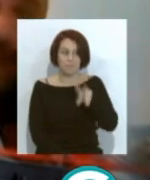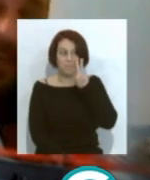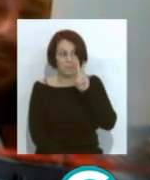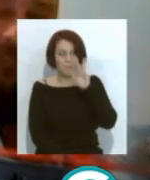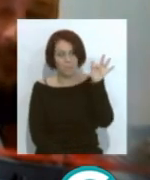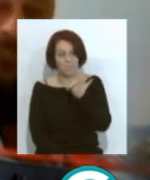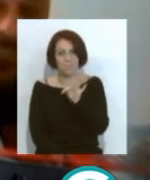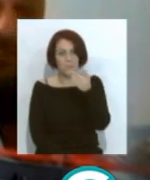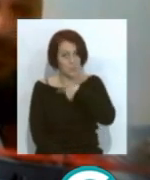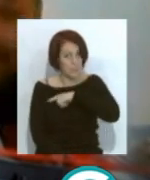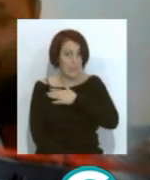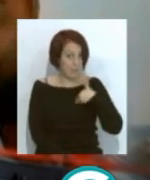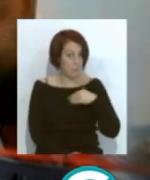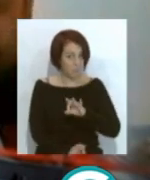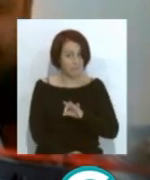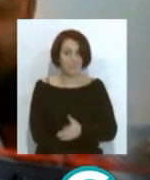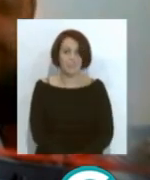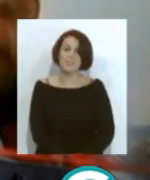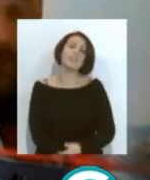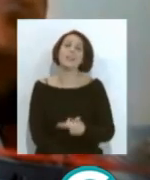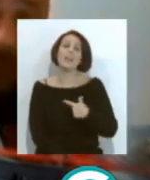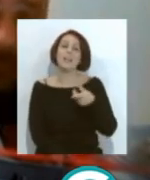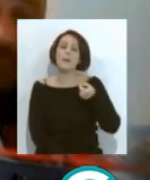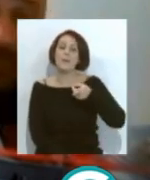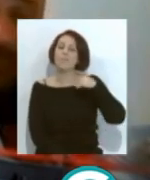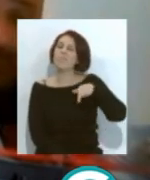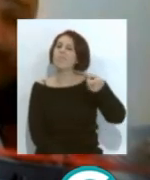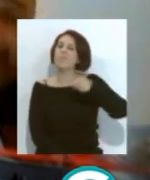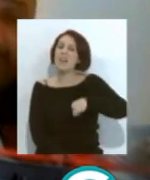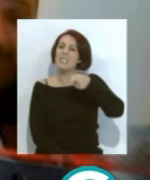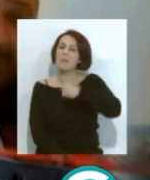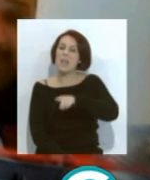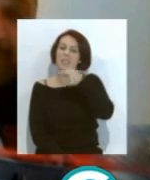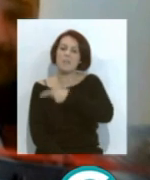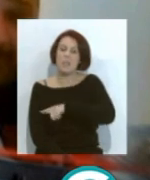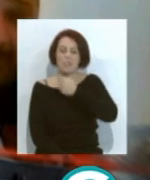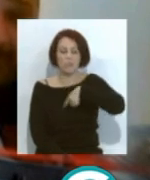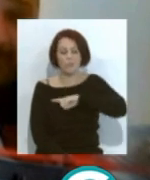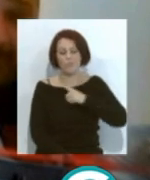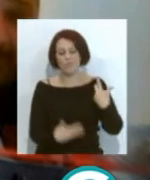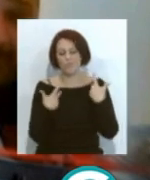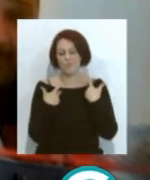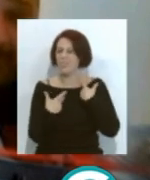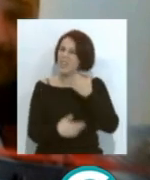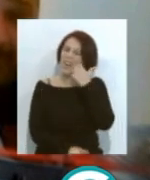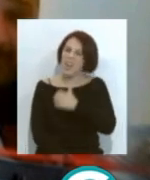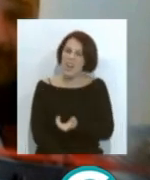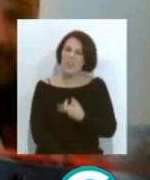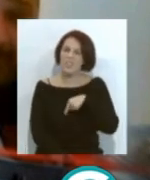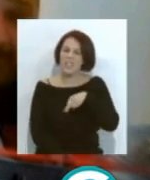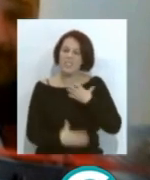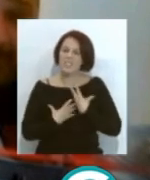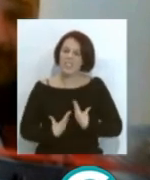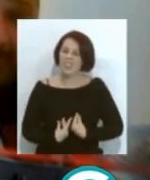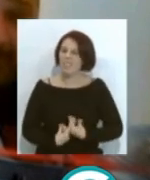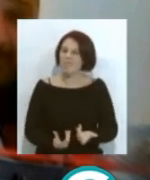demás, que es lo que pretendíamos, que estos meses de que nos toca vivir, ¿no? De tan raro y de esta